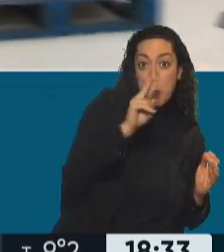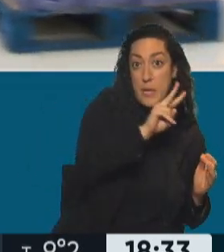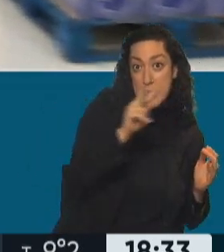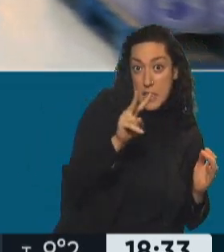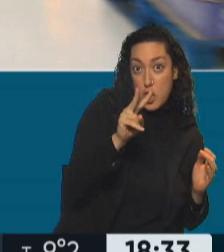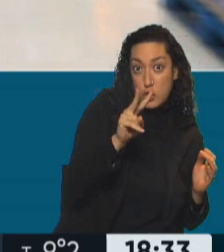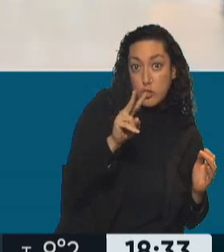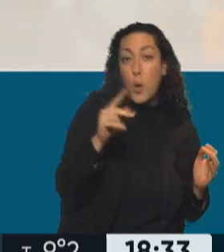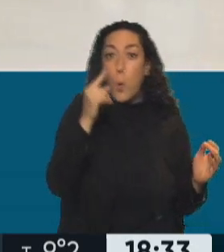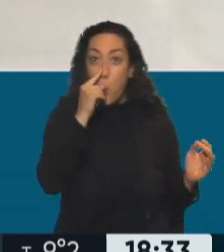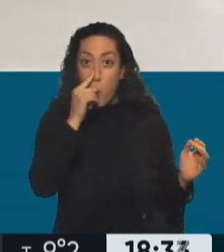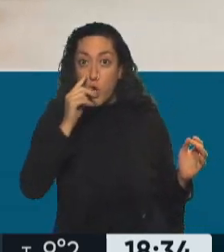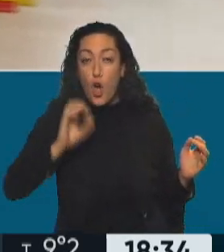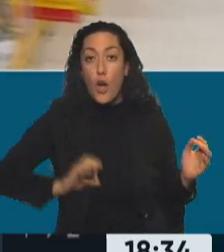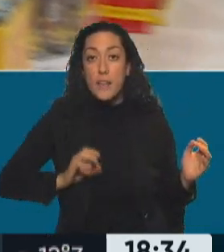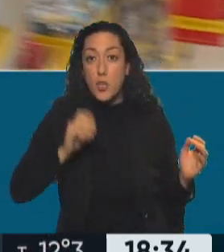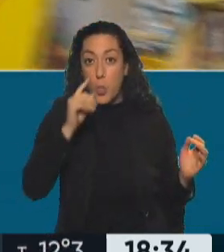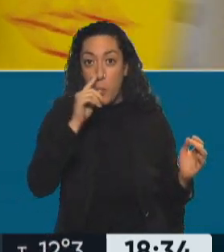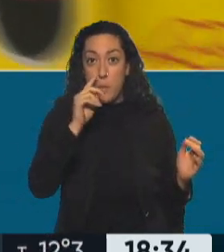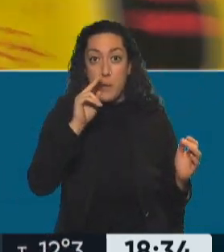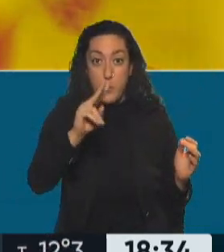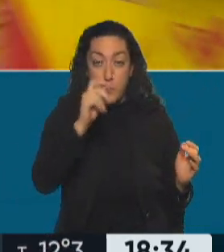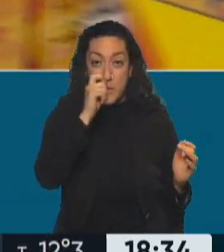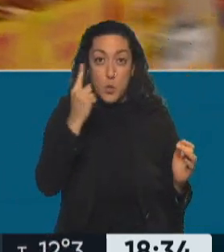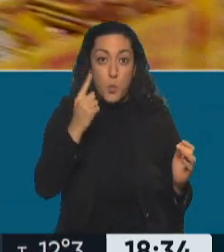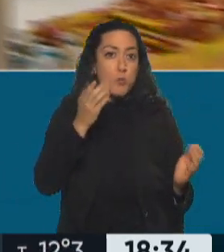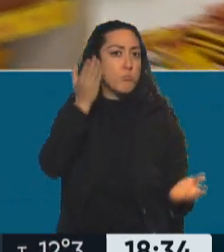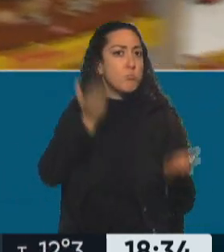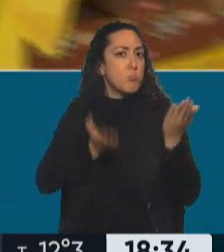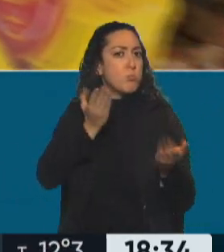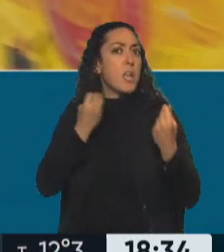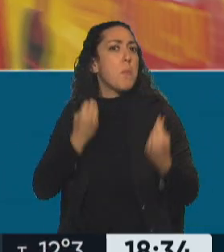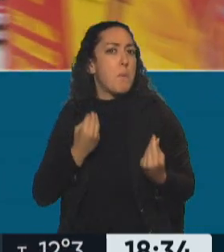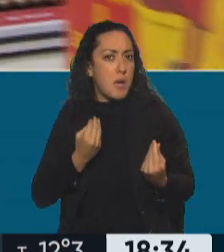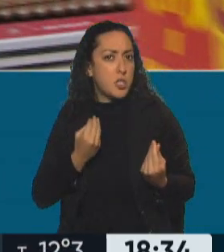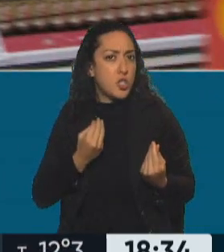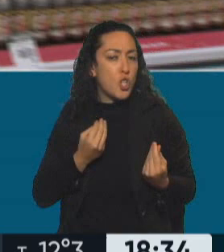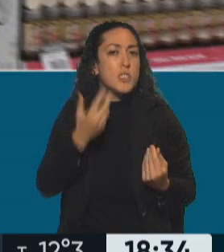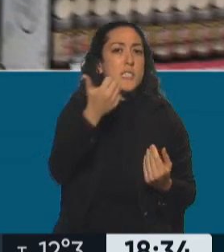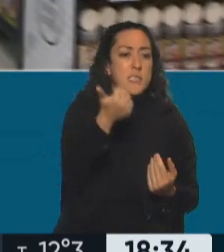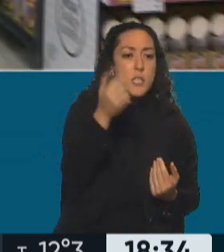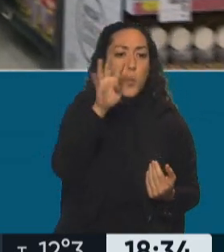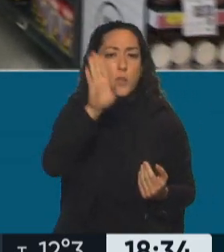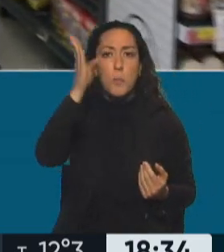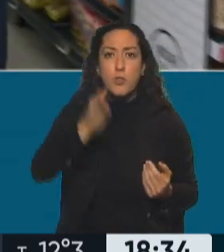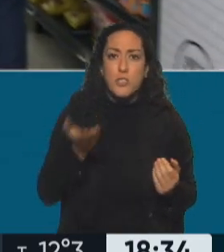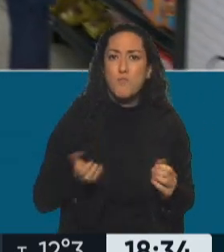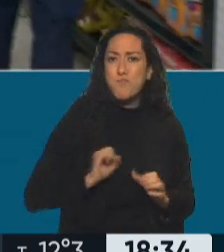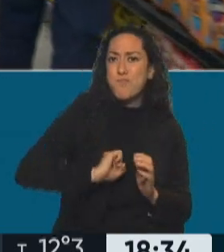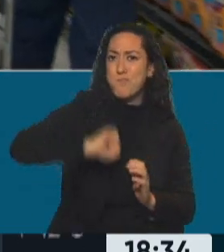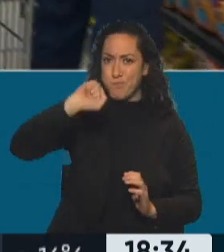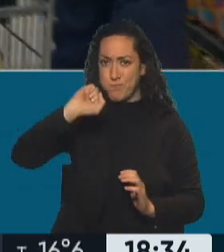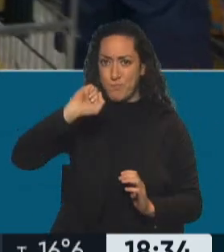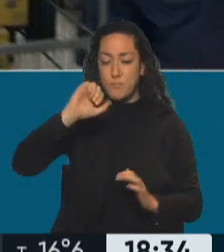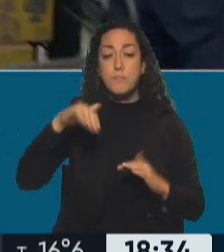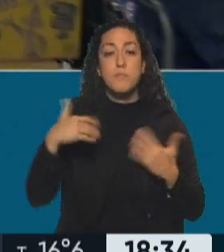en junio de 2021. En ese lapso, la inflación creció un 64%. Ahora, cuando hablamos de